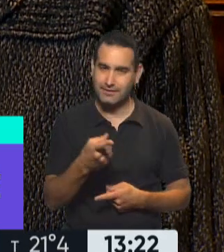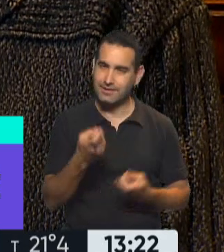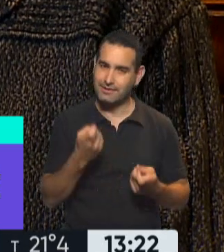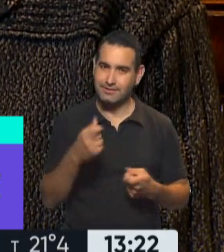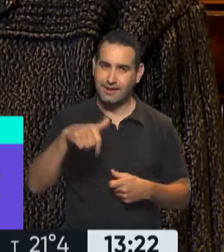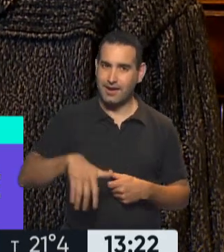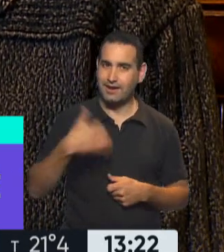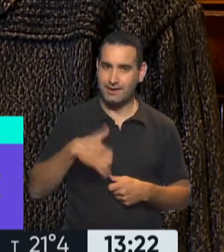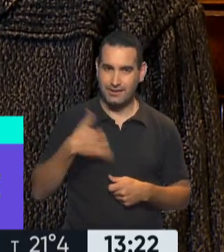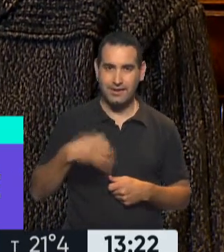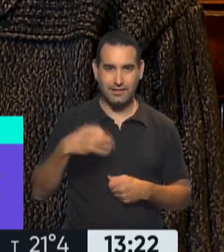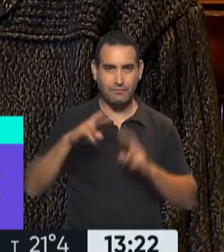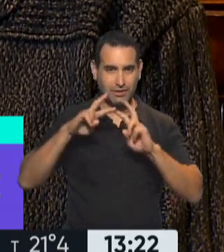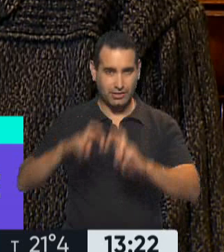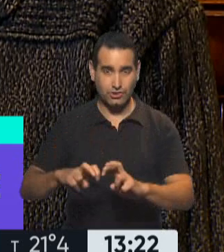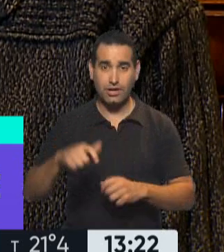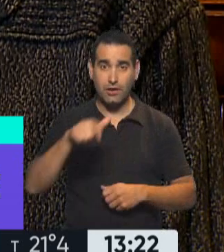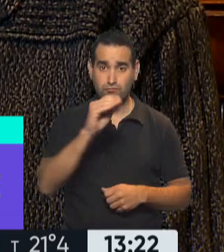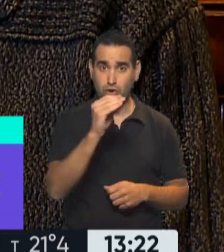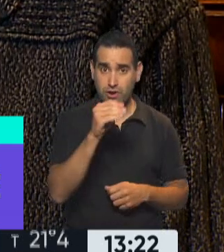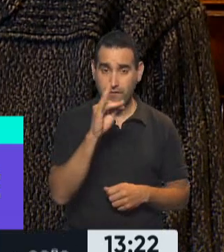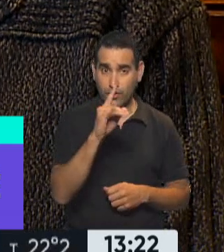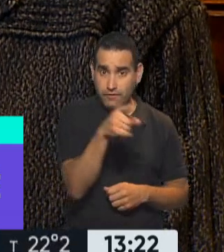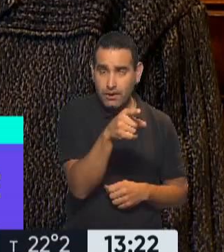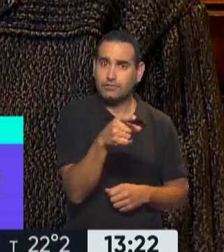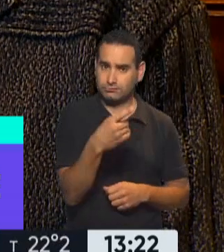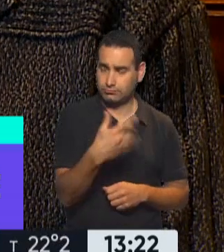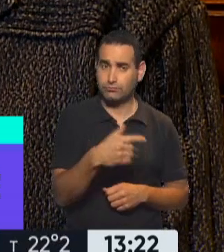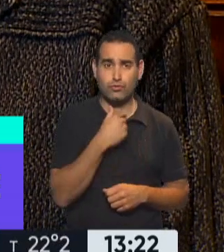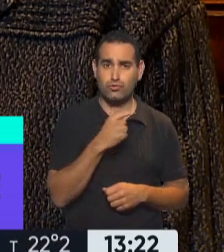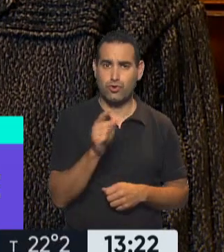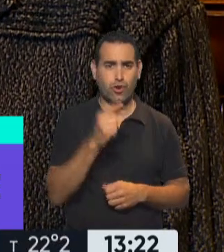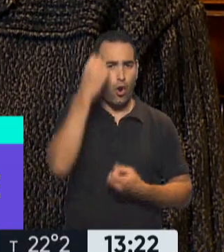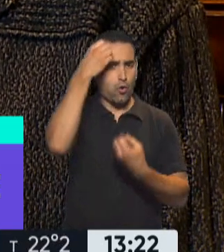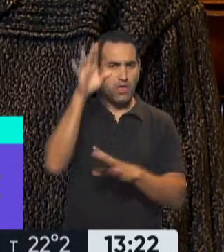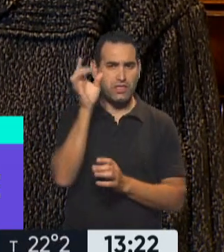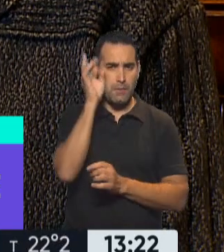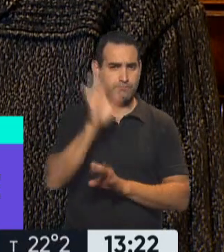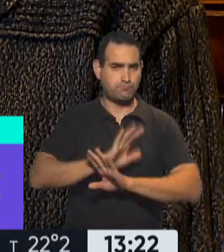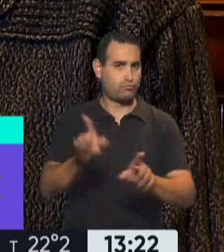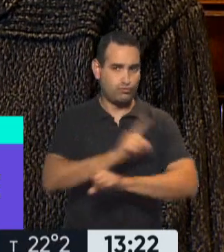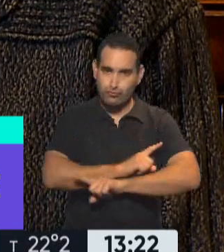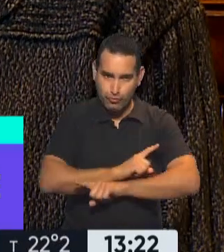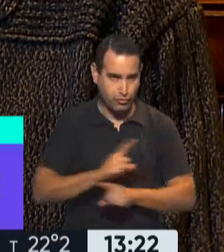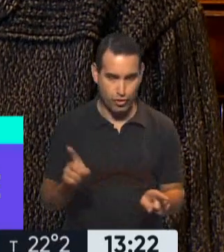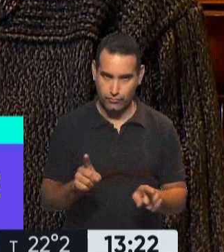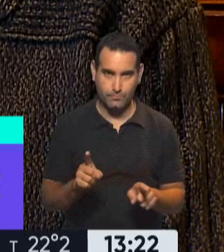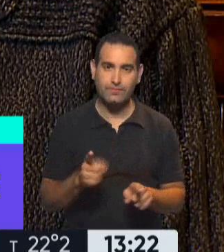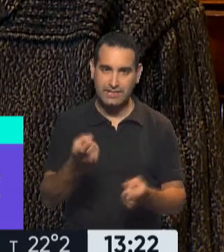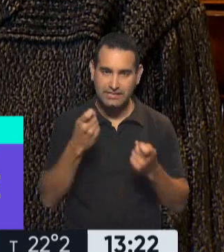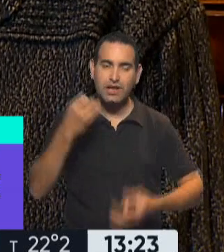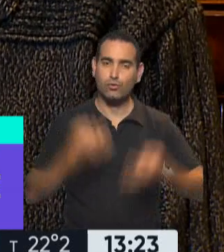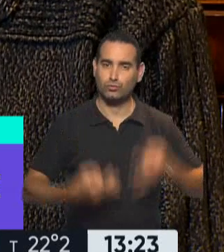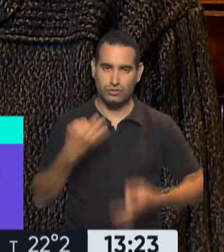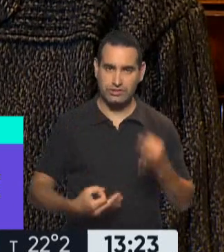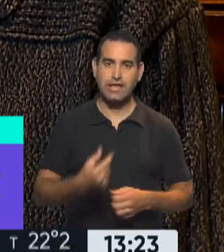acá en la Argentina. En Bolivia estamos. Nosotros no queremos ni olvido ni perdón de lo que ha sucedido antes, solo justicia. Y